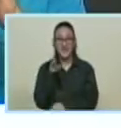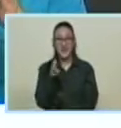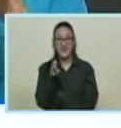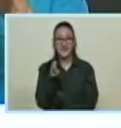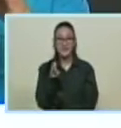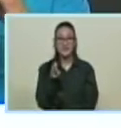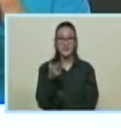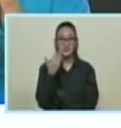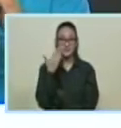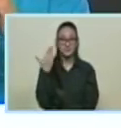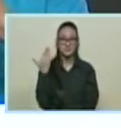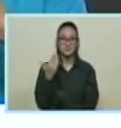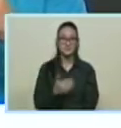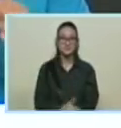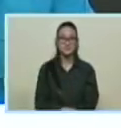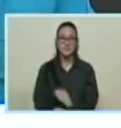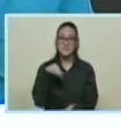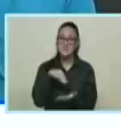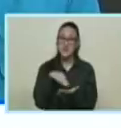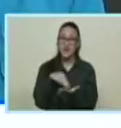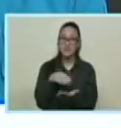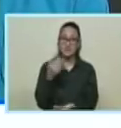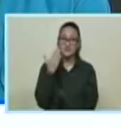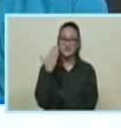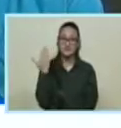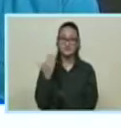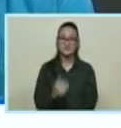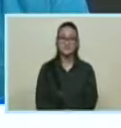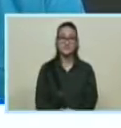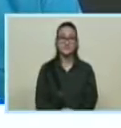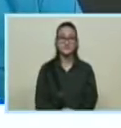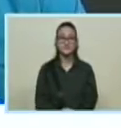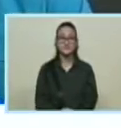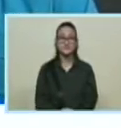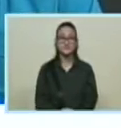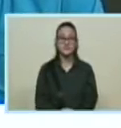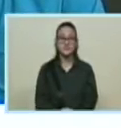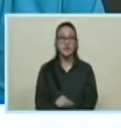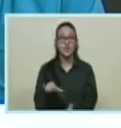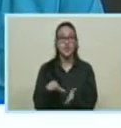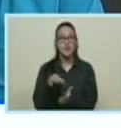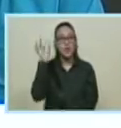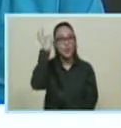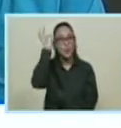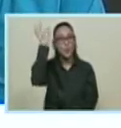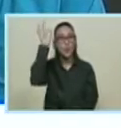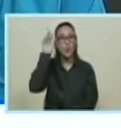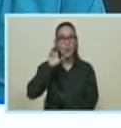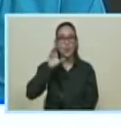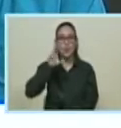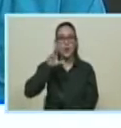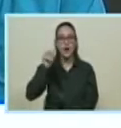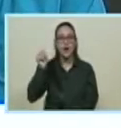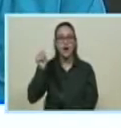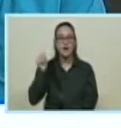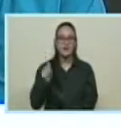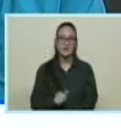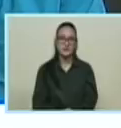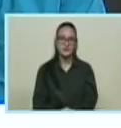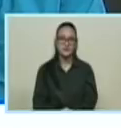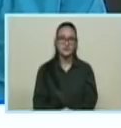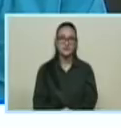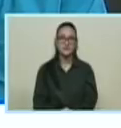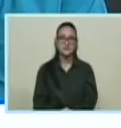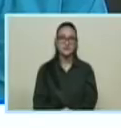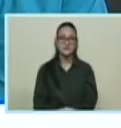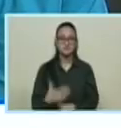Rodríguez Castro. En Cuba, municipio Urdaneta. Mira,